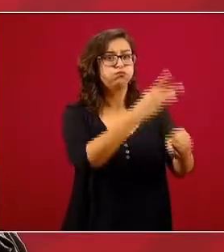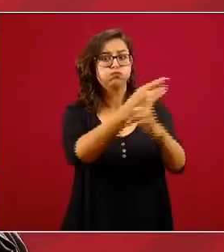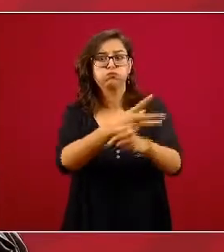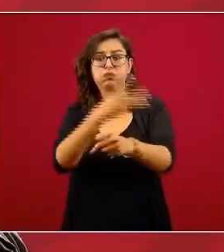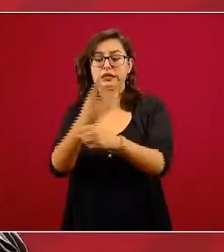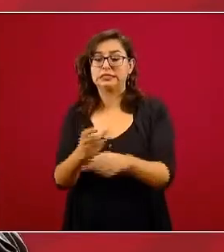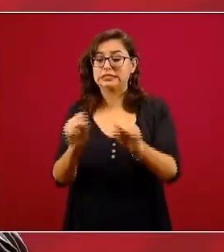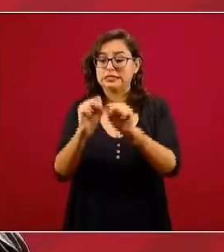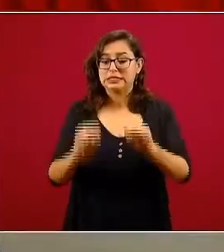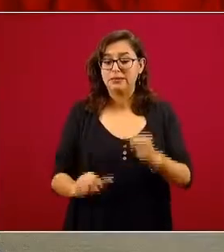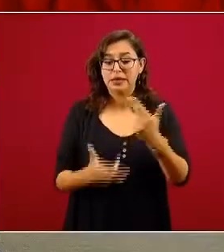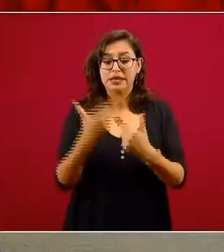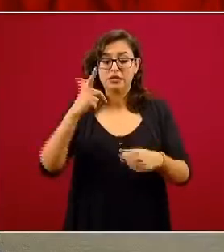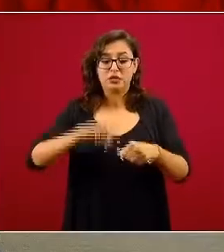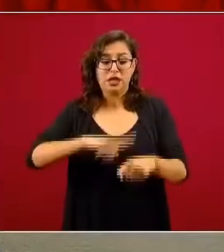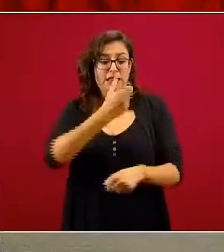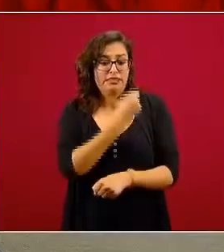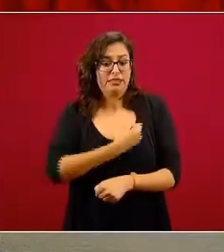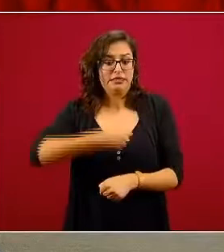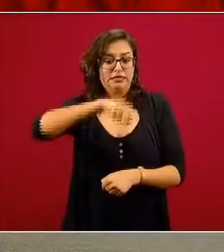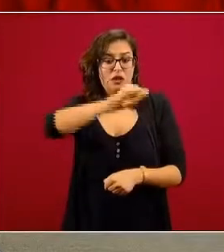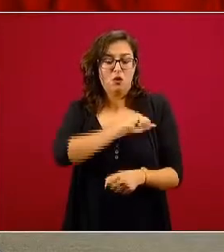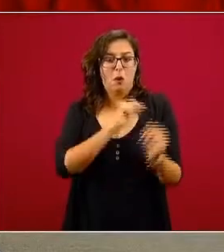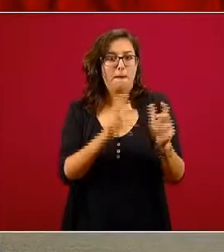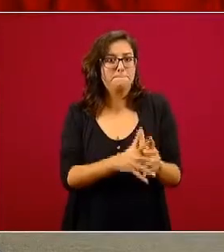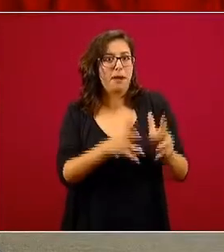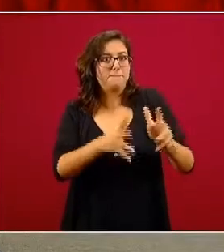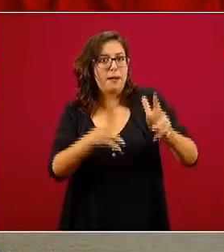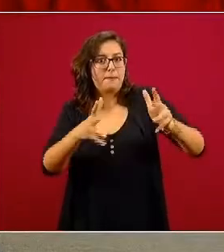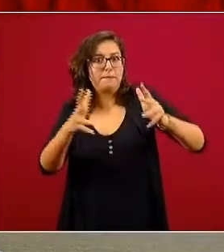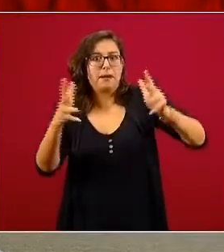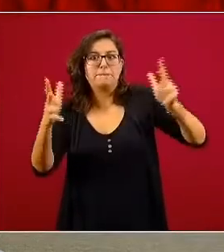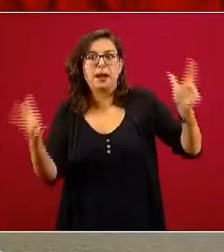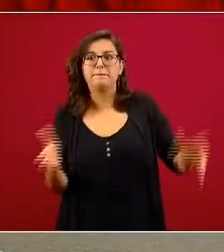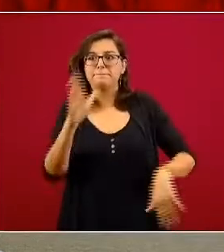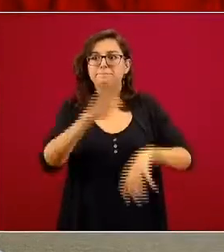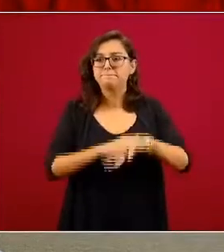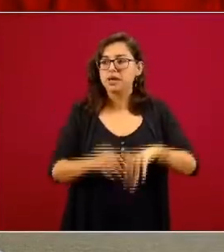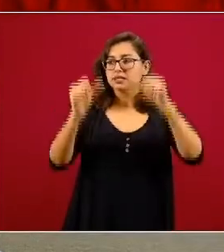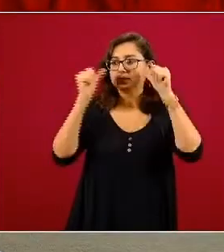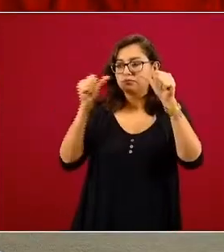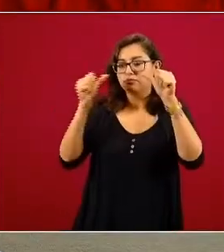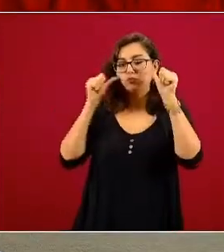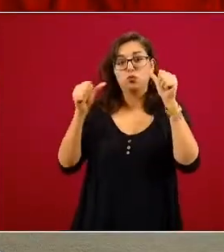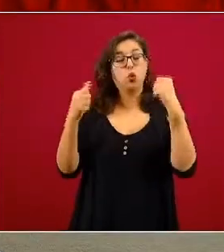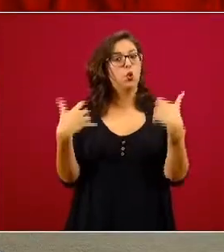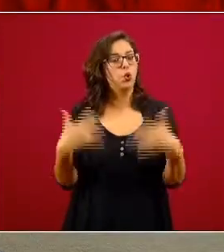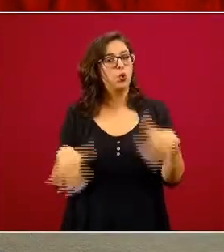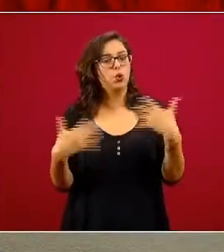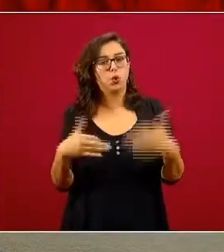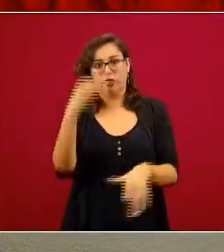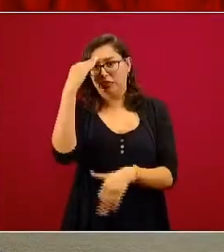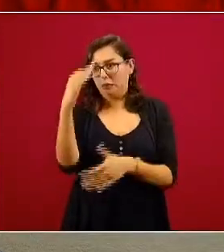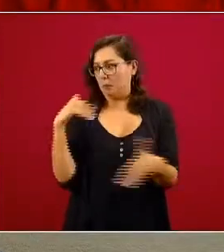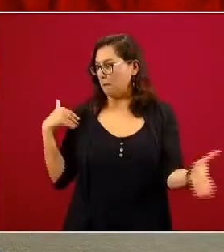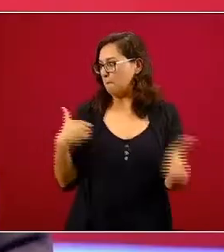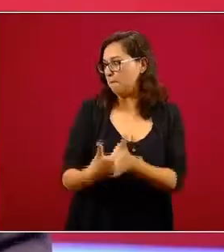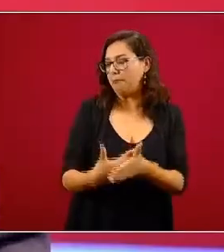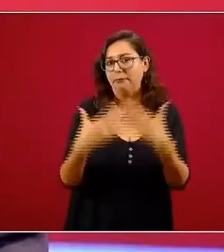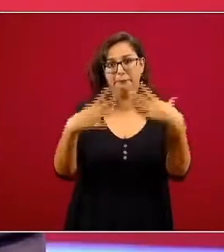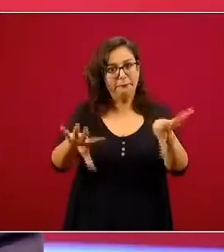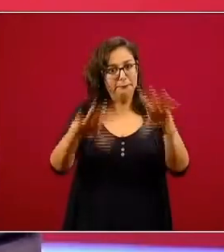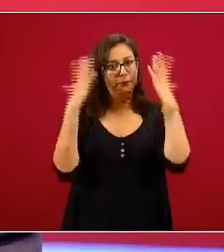el Sistema Nacional de Salud aumentara su capacidad operativa en un tiempo verdaderamente corto